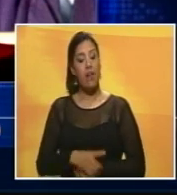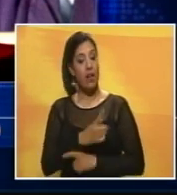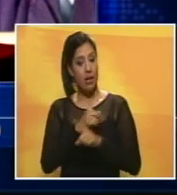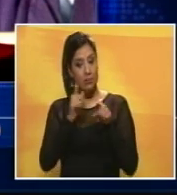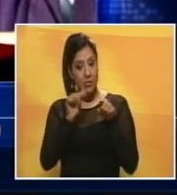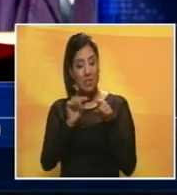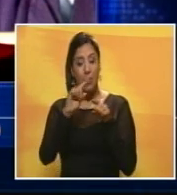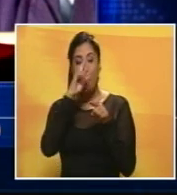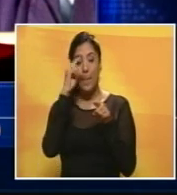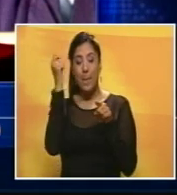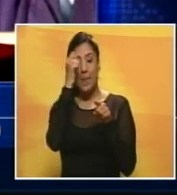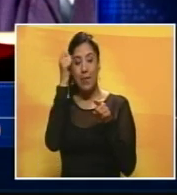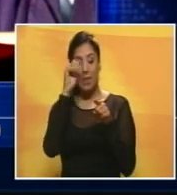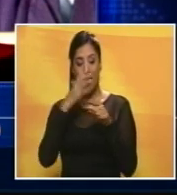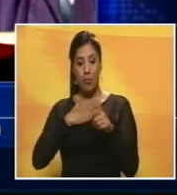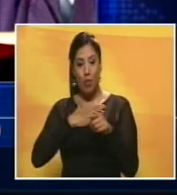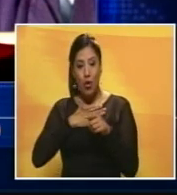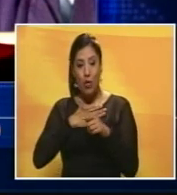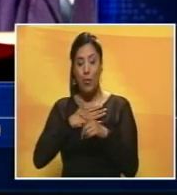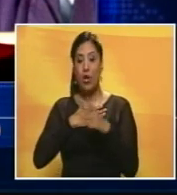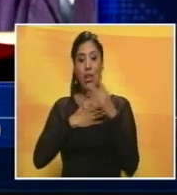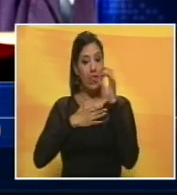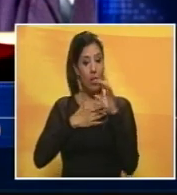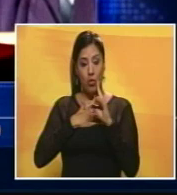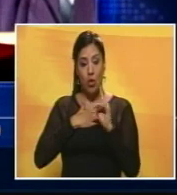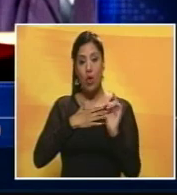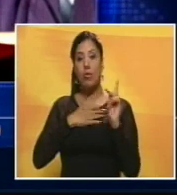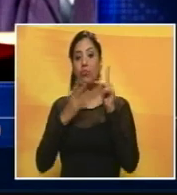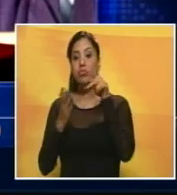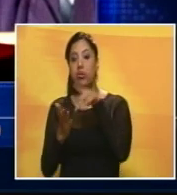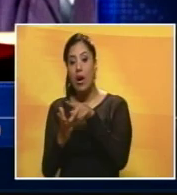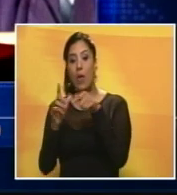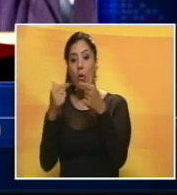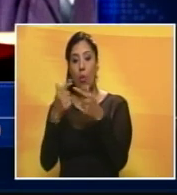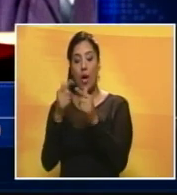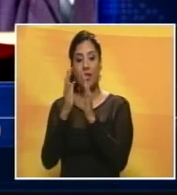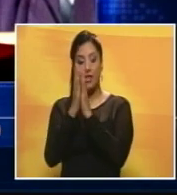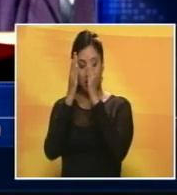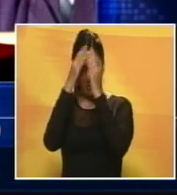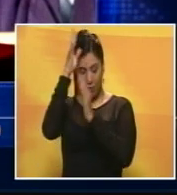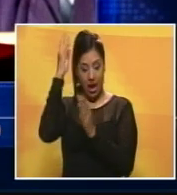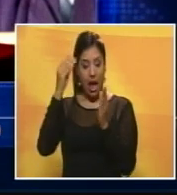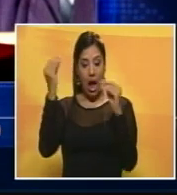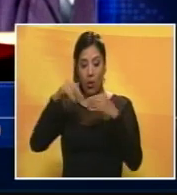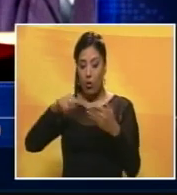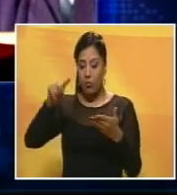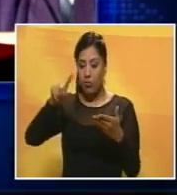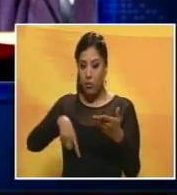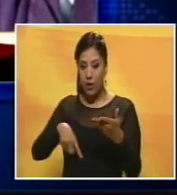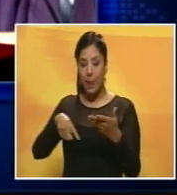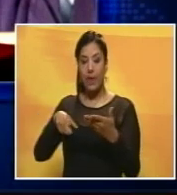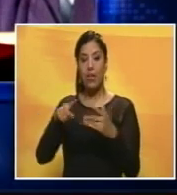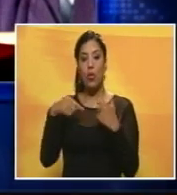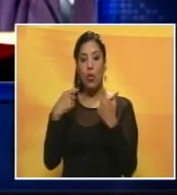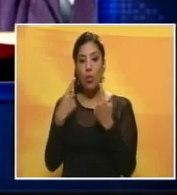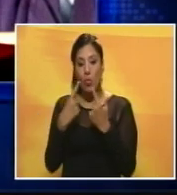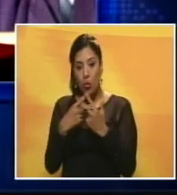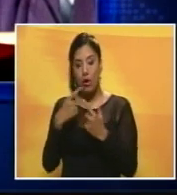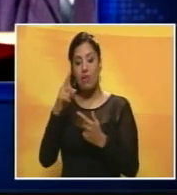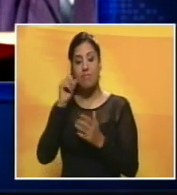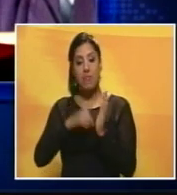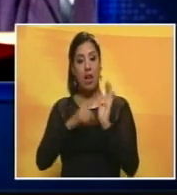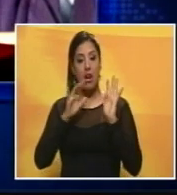siendo así el primero de nacionalidad no italiana desde que ese país y la Santa Sede firmaron los pactos lateranenses